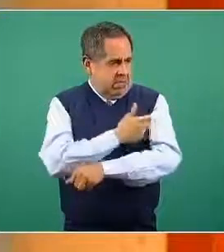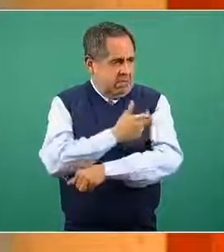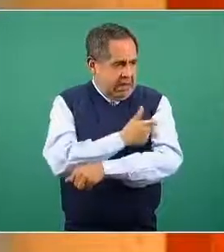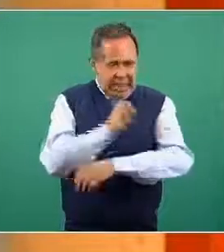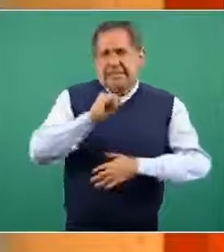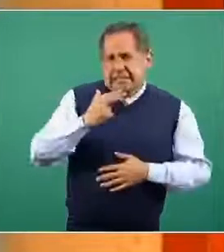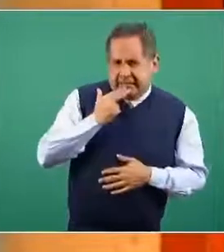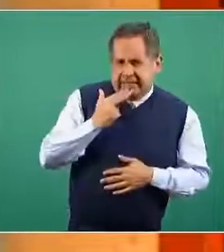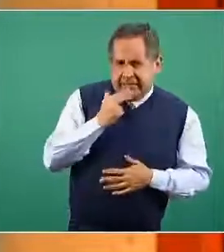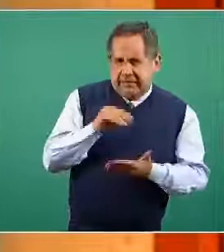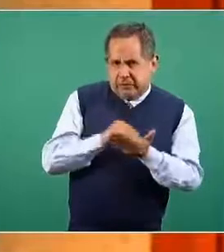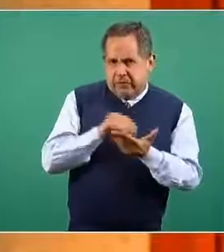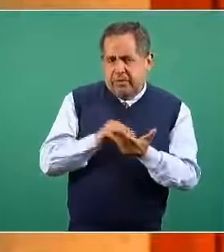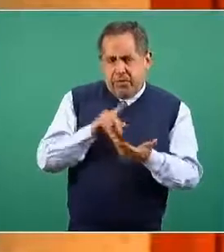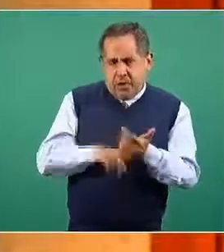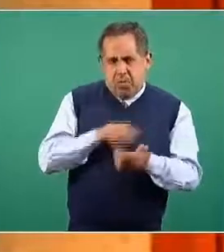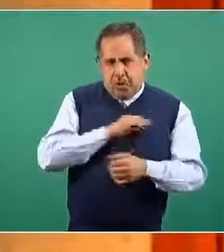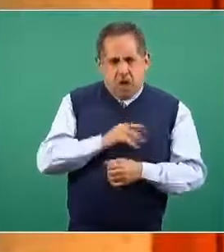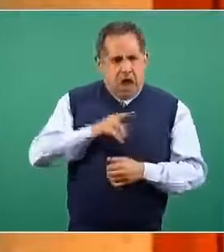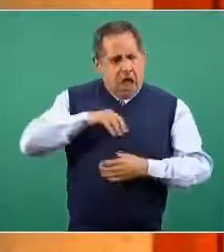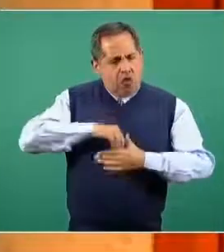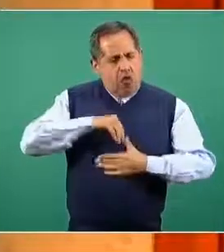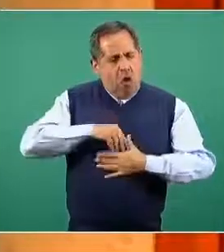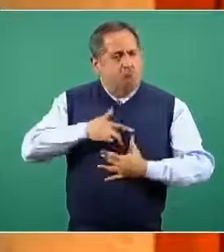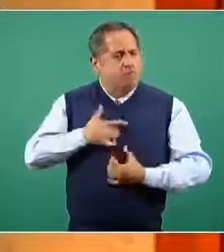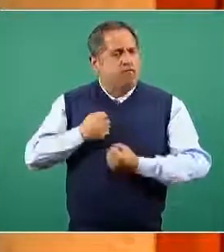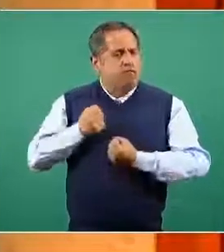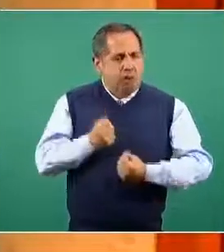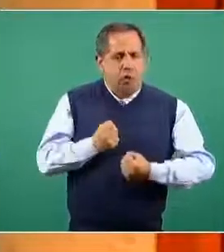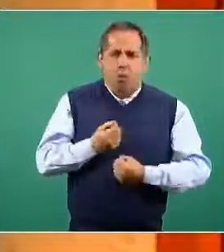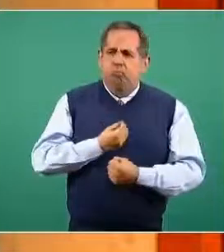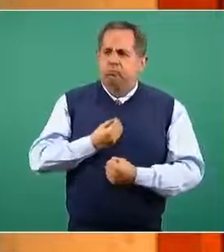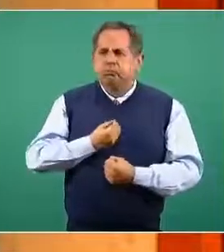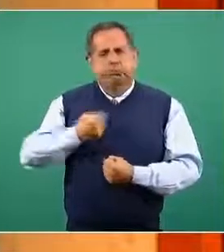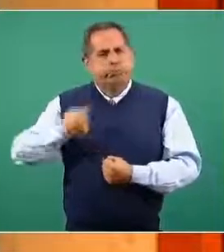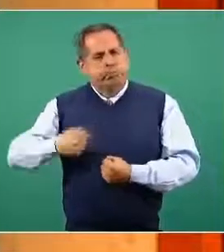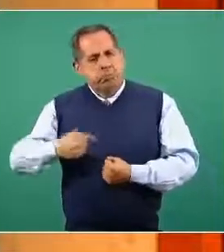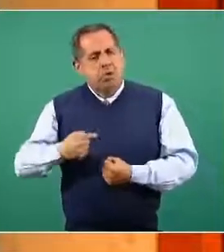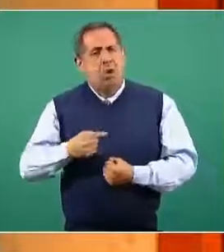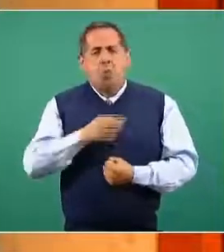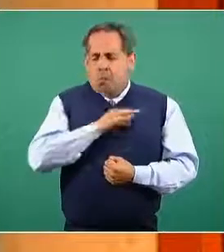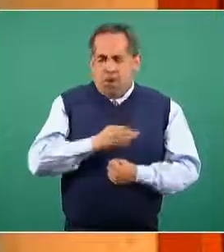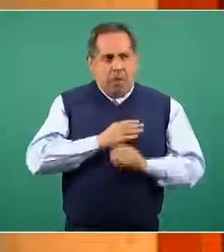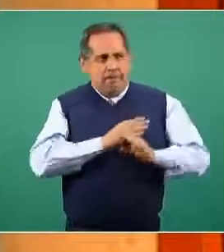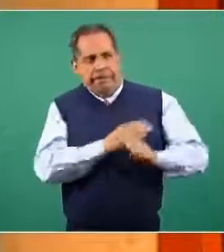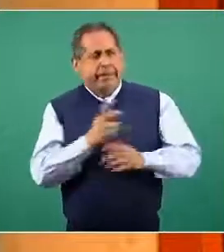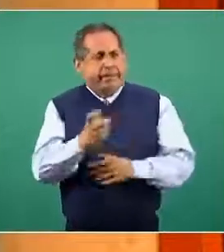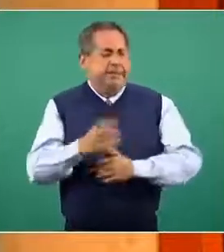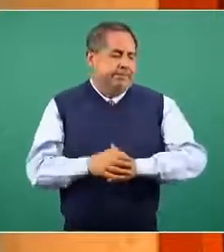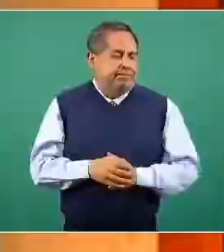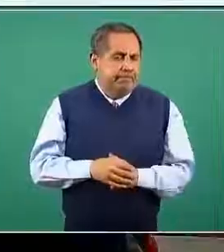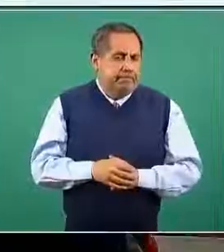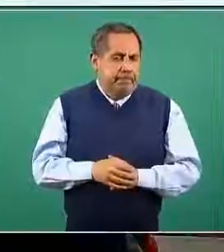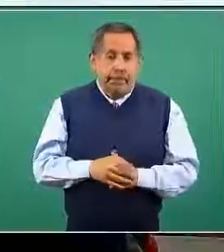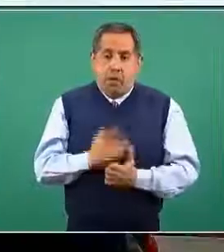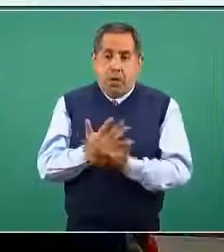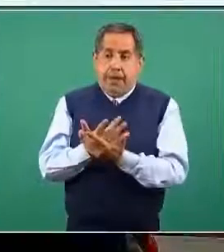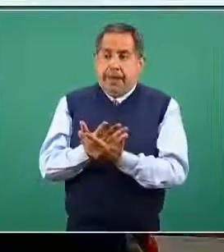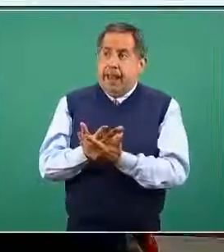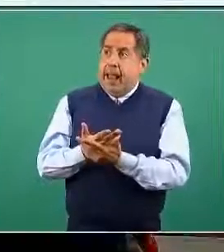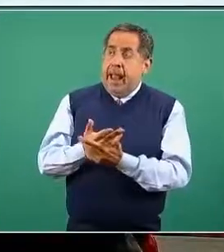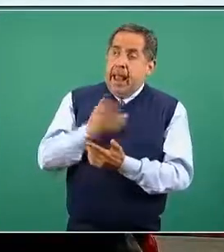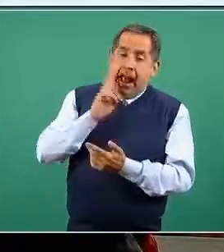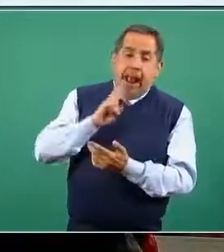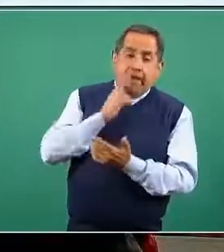modo alguno la potencia que se logra ni la duración de la inmunidad. Estamos en espera de la